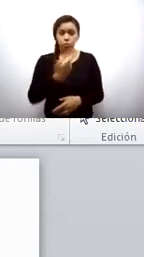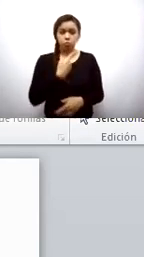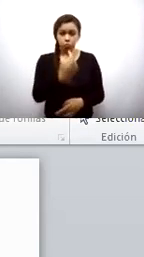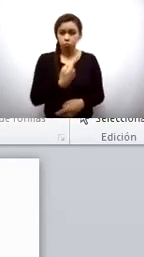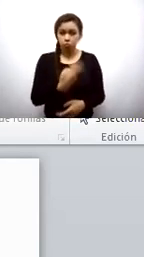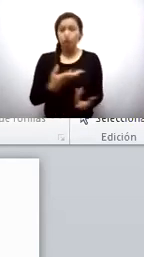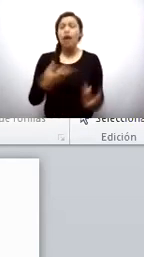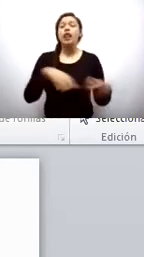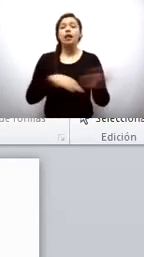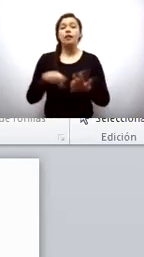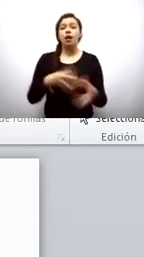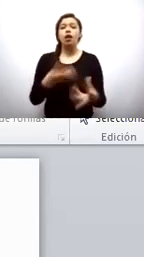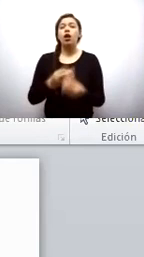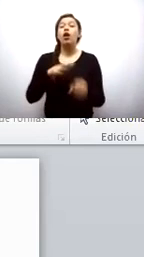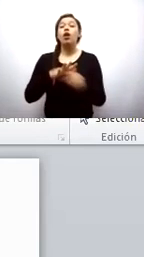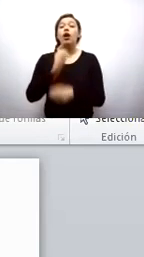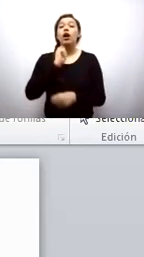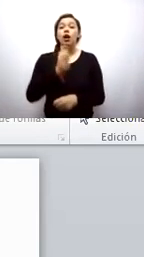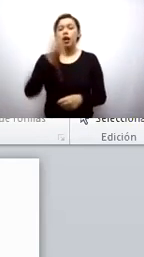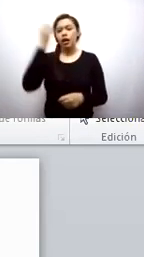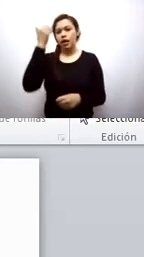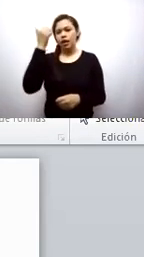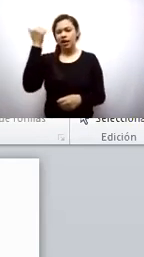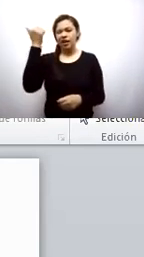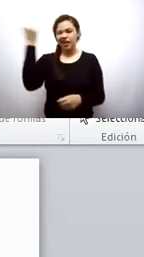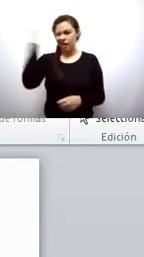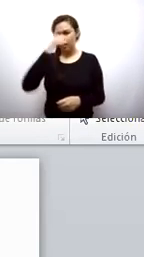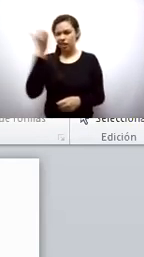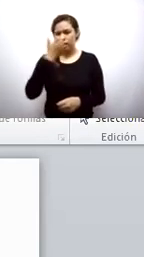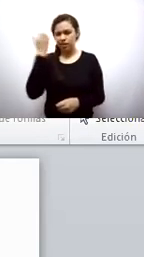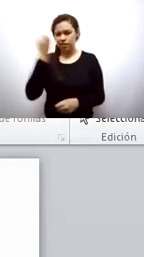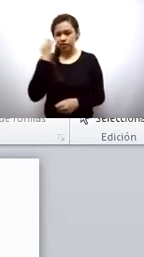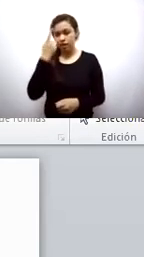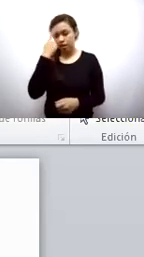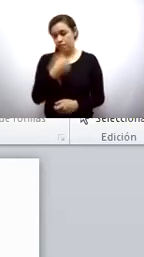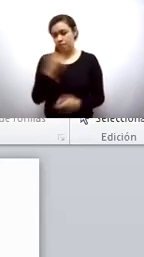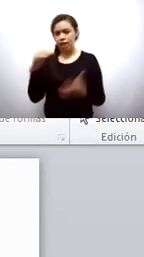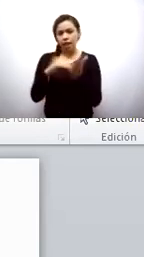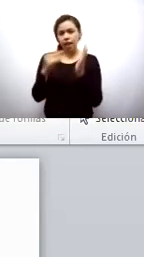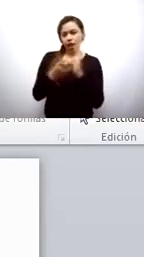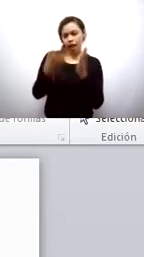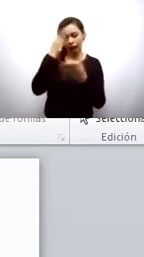ver justamente con la parte académica, con cómo generar una estrategia de aprendizaje,